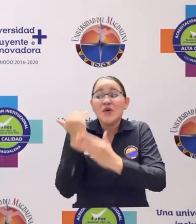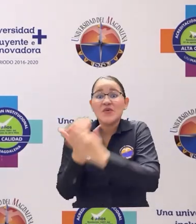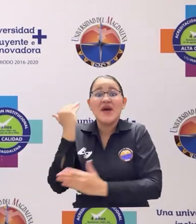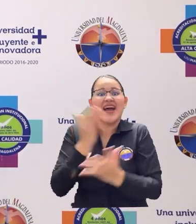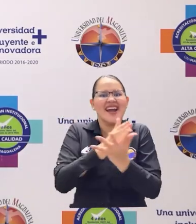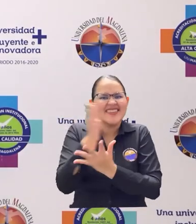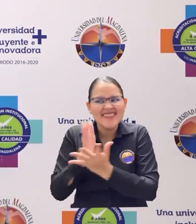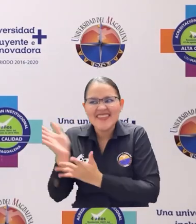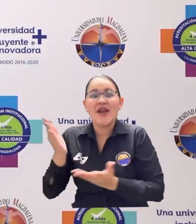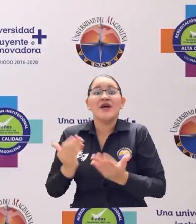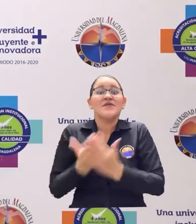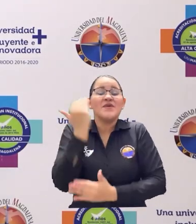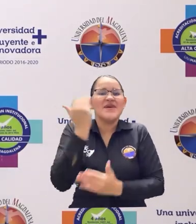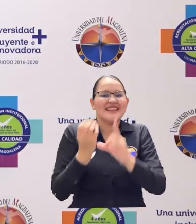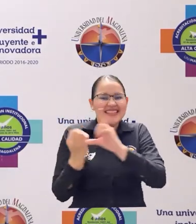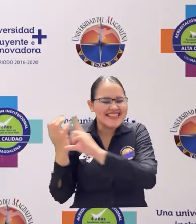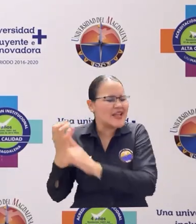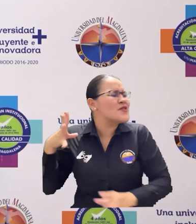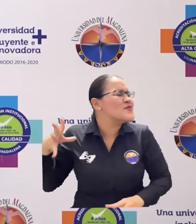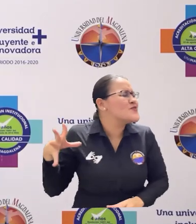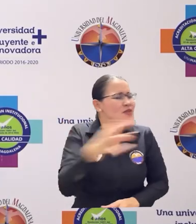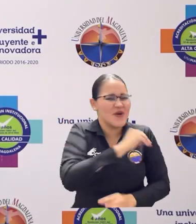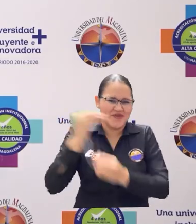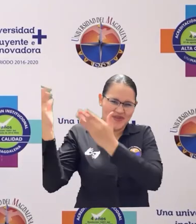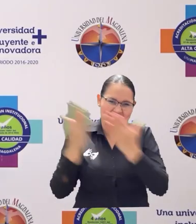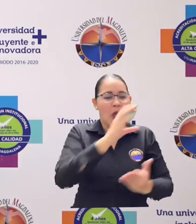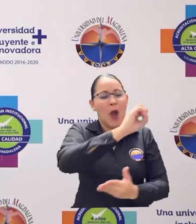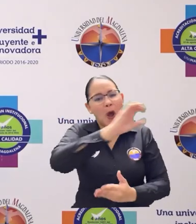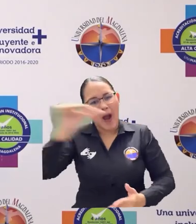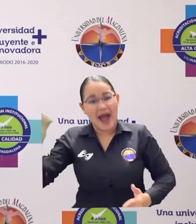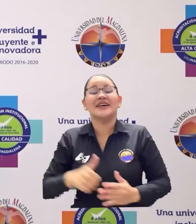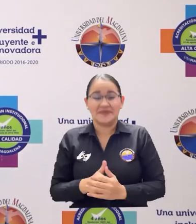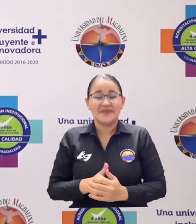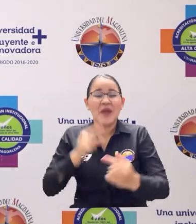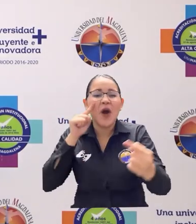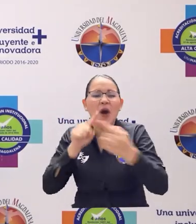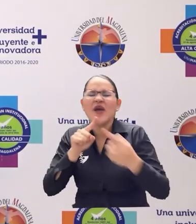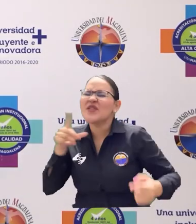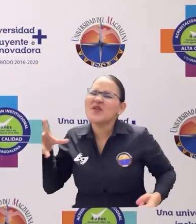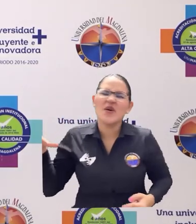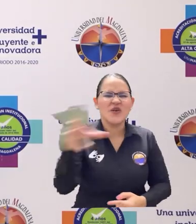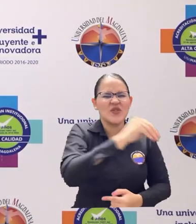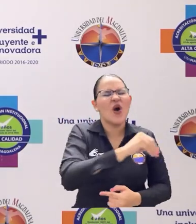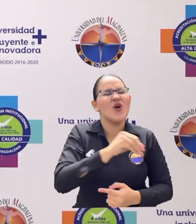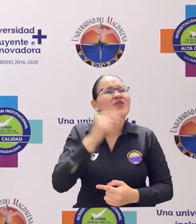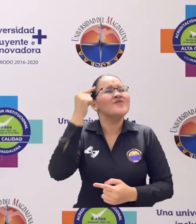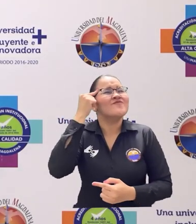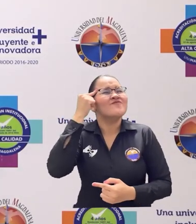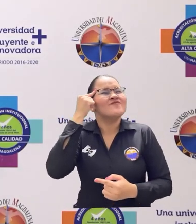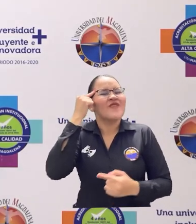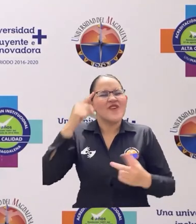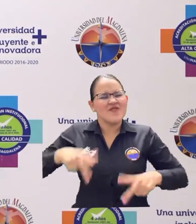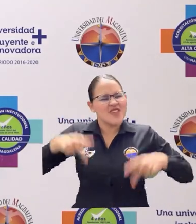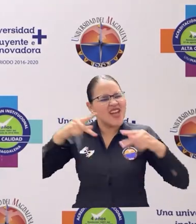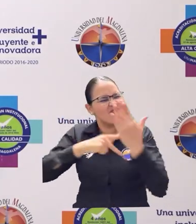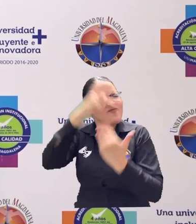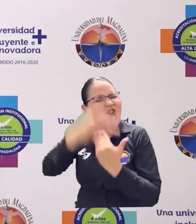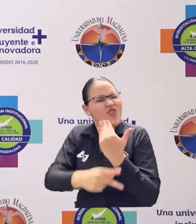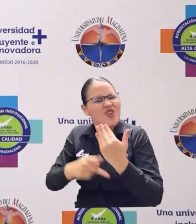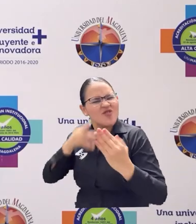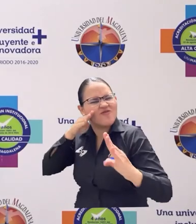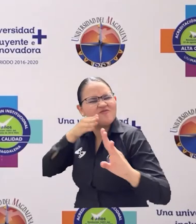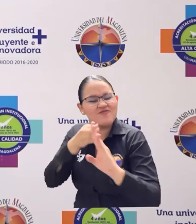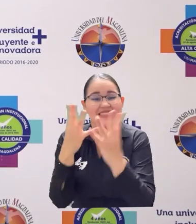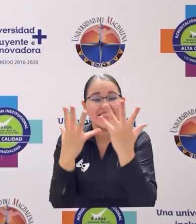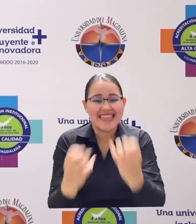programas, de las nuevas licenciaturas. Bienvenidos todos y todas a los que quieren hacer de la Universidad del Magdalena su proyecto de vida. Esta es su